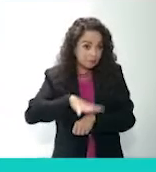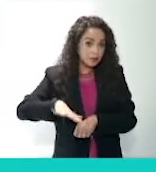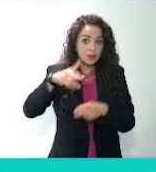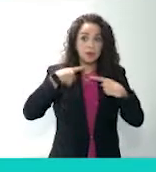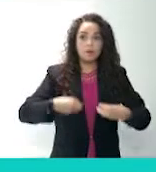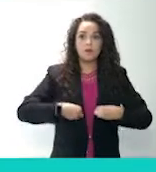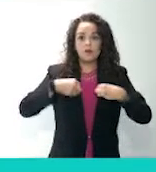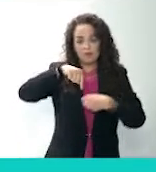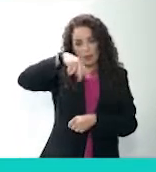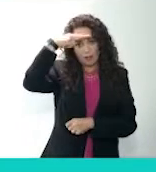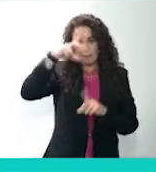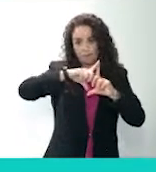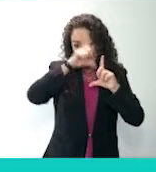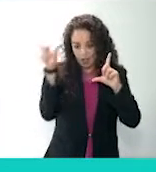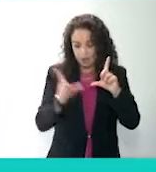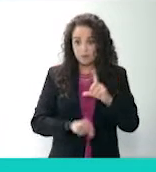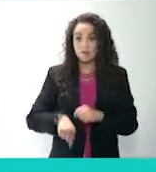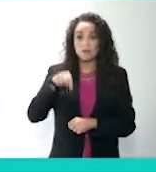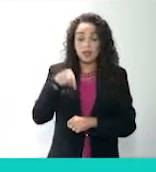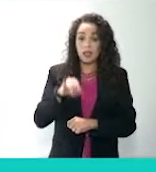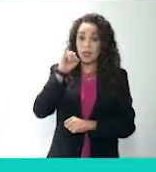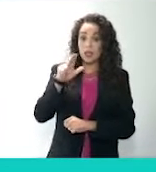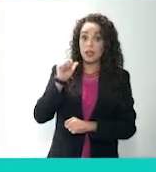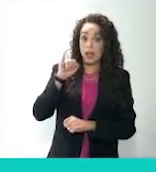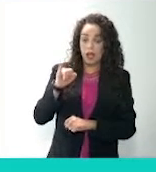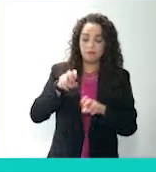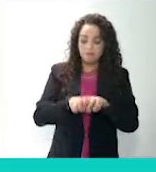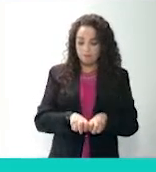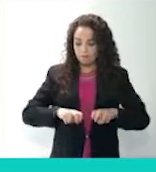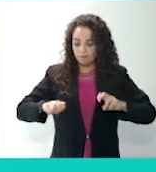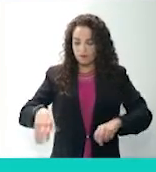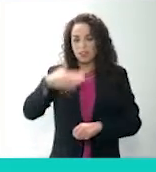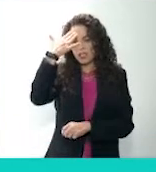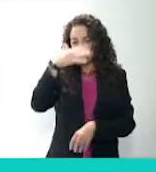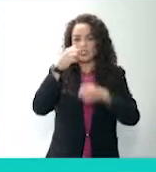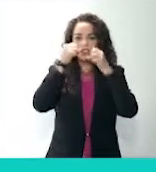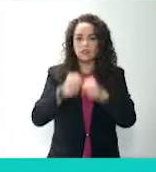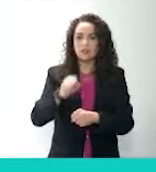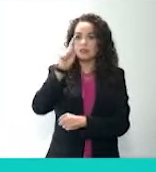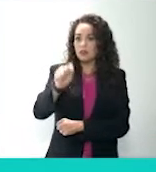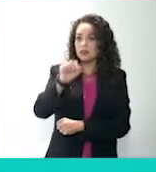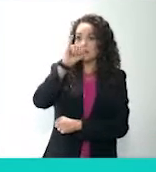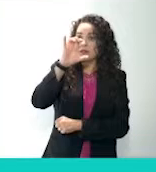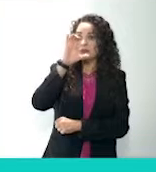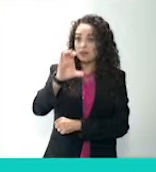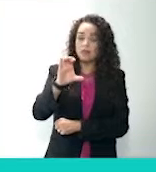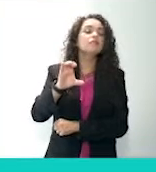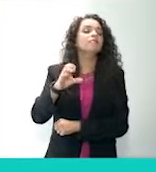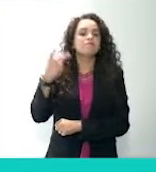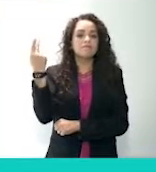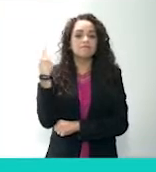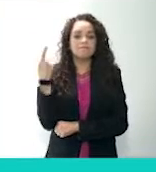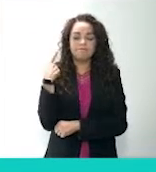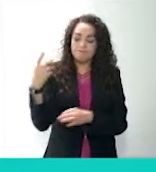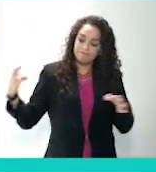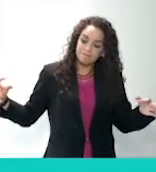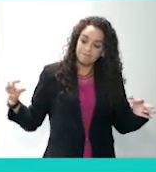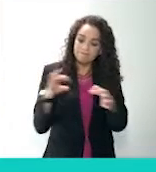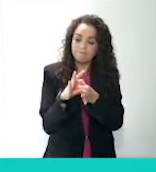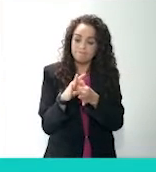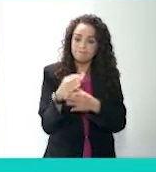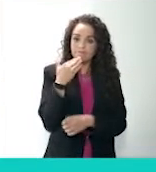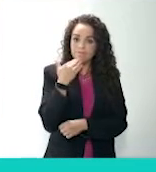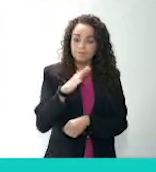en el pleno del inai estamos convencidos que las tecnologías de la información son nuestras aliadas como lo dije a